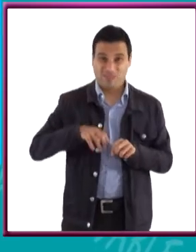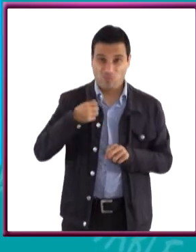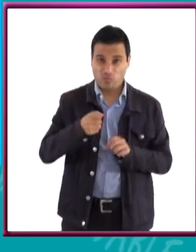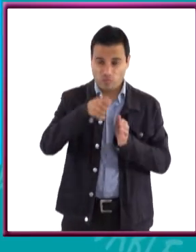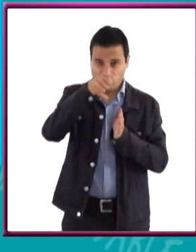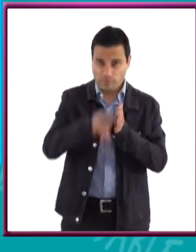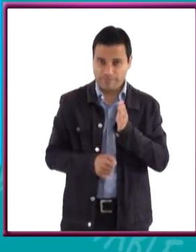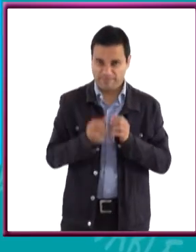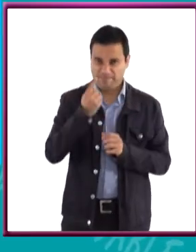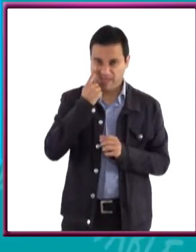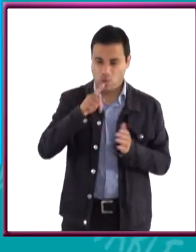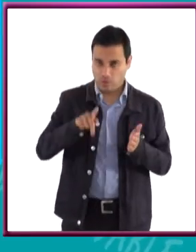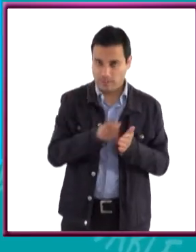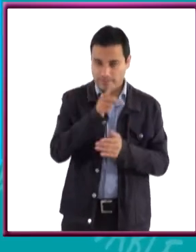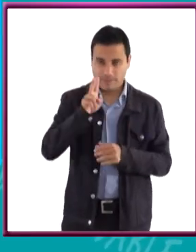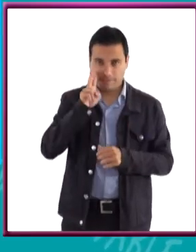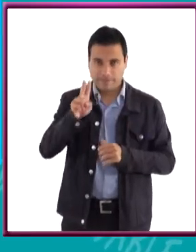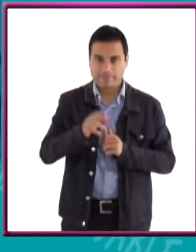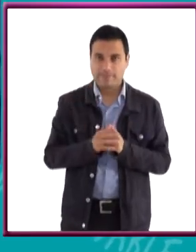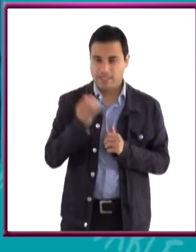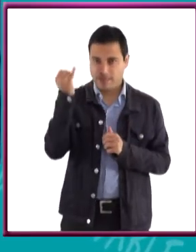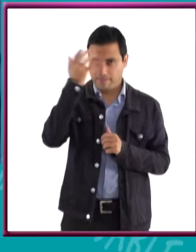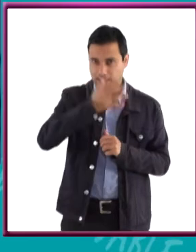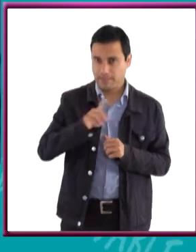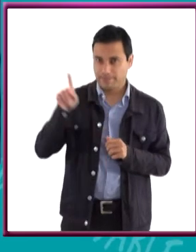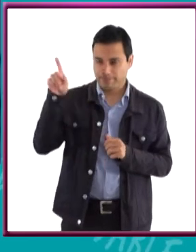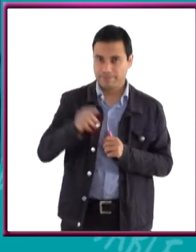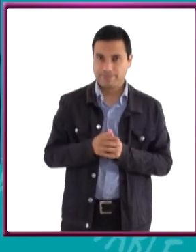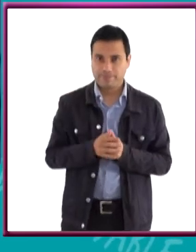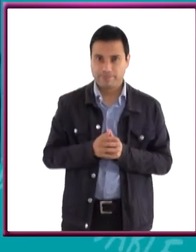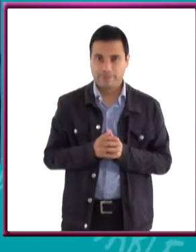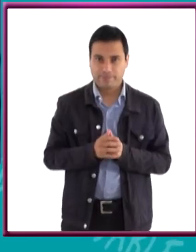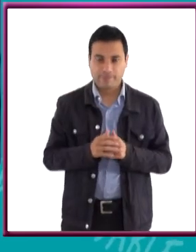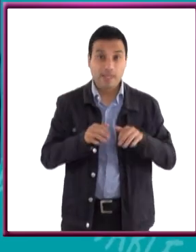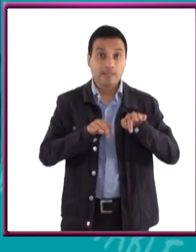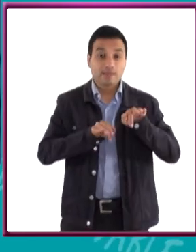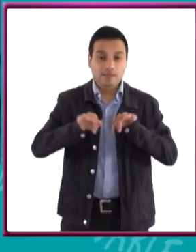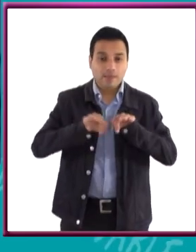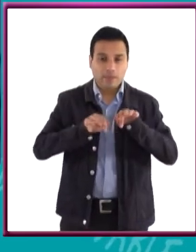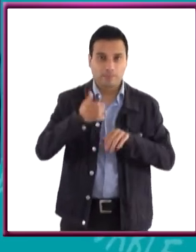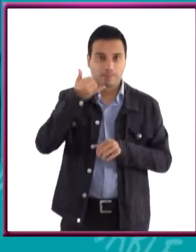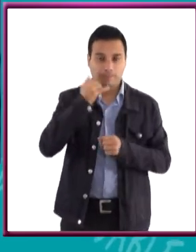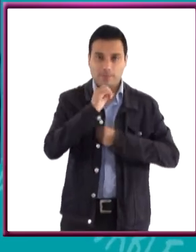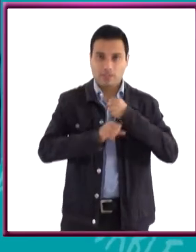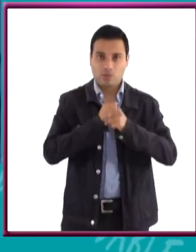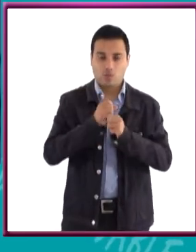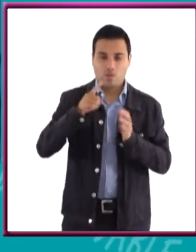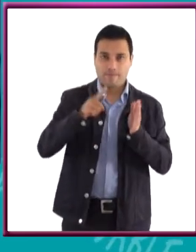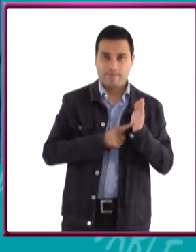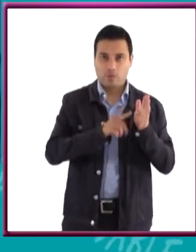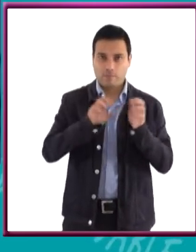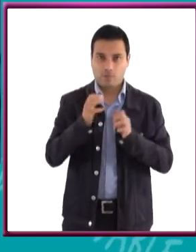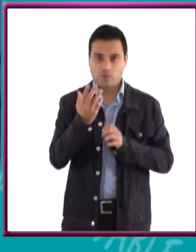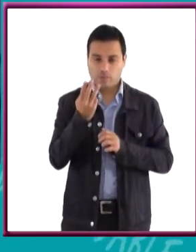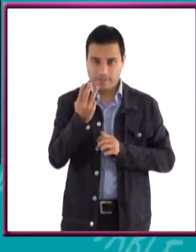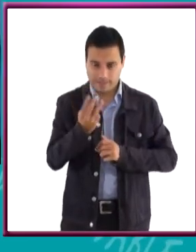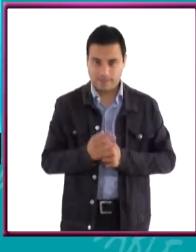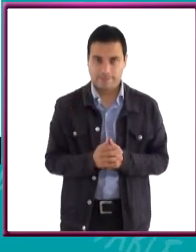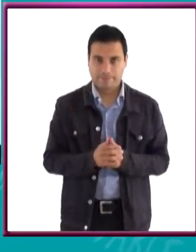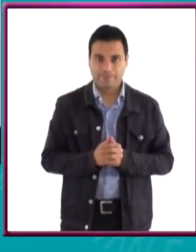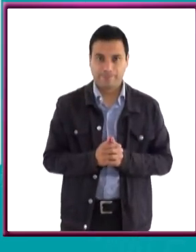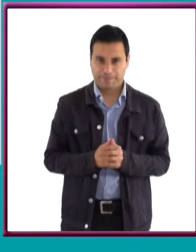esfuerzo, vamos a observar una vez más la imagen del trabajador de una compañía telefónica en